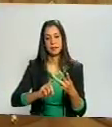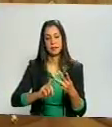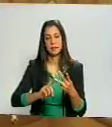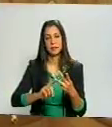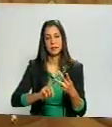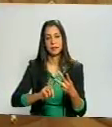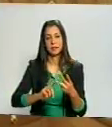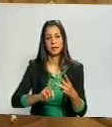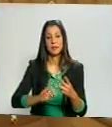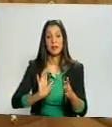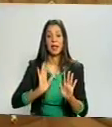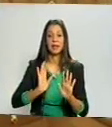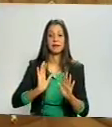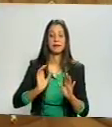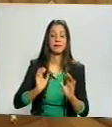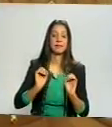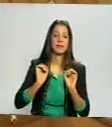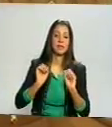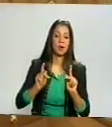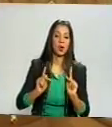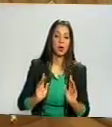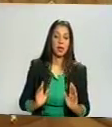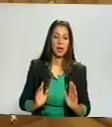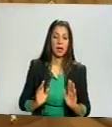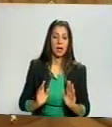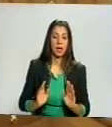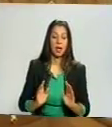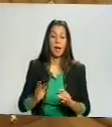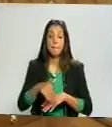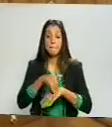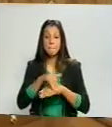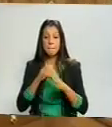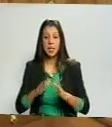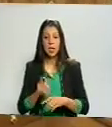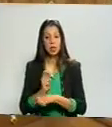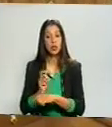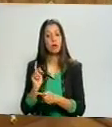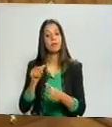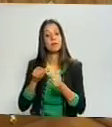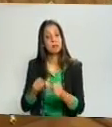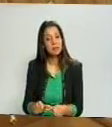¿Está acá? Ah, bueno, perfecto. Bien bueno que el ministro se va a quedar con nosotros en la discusión.